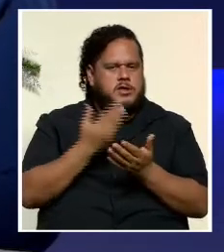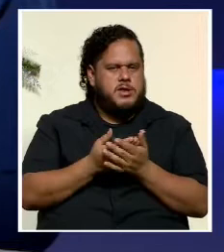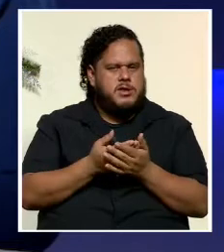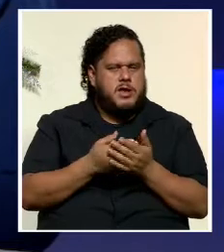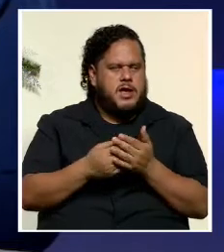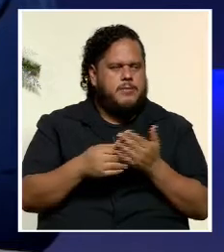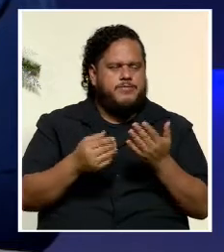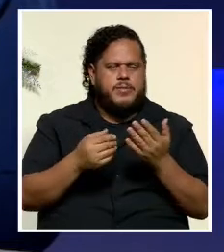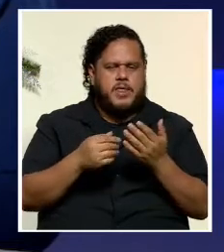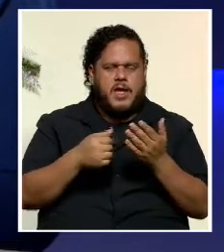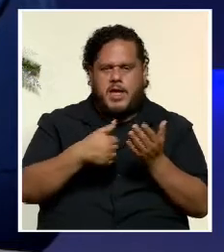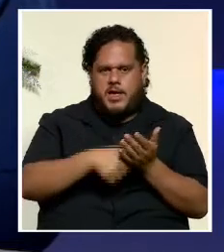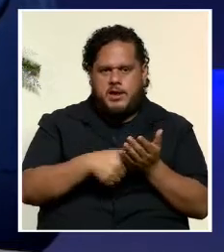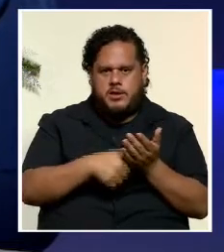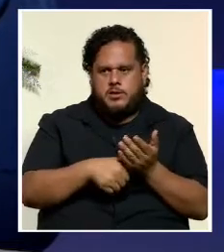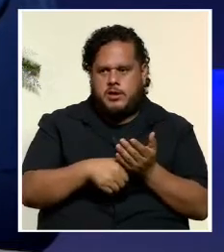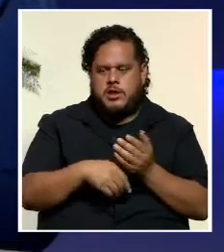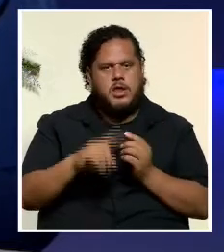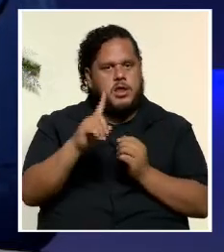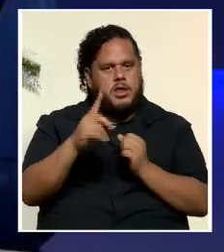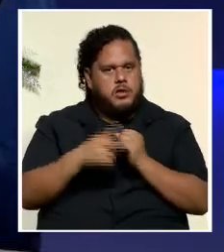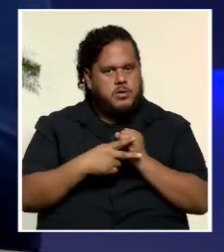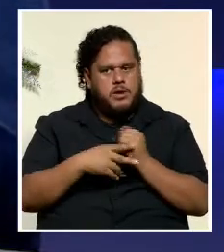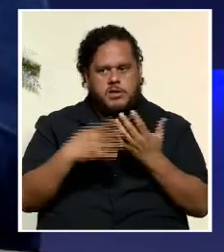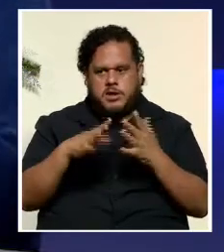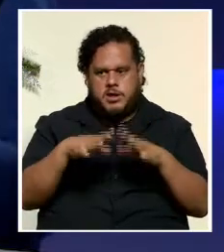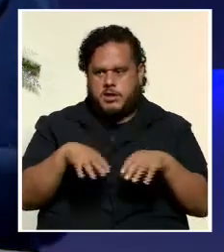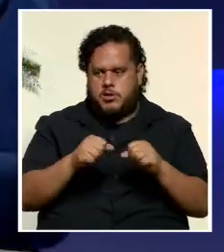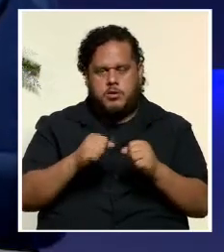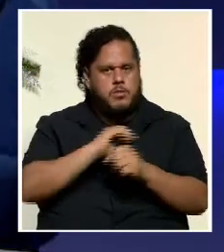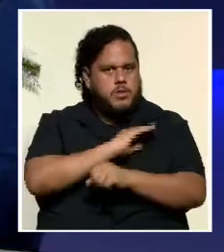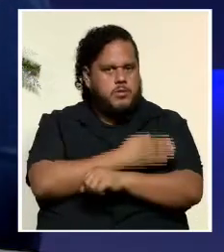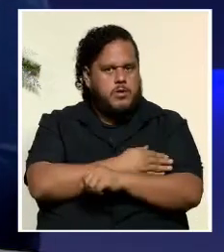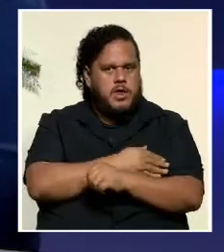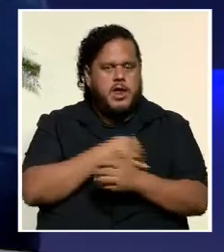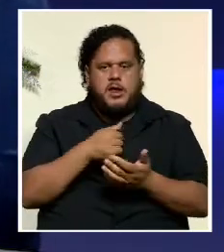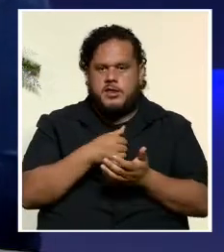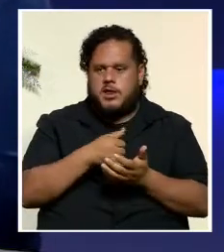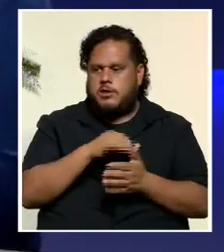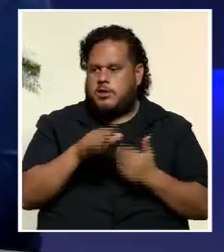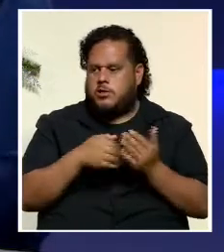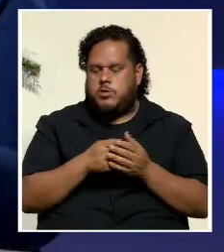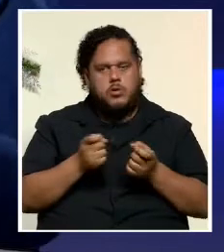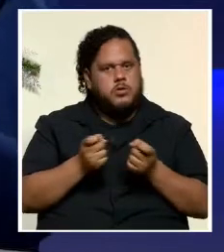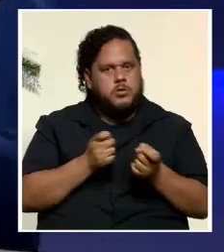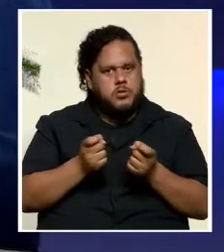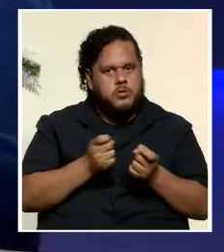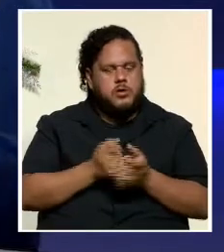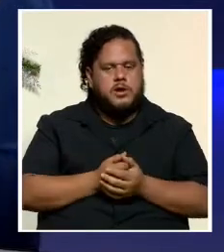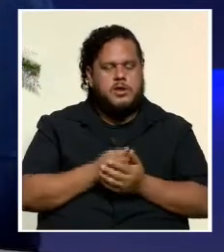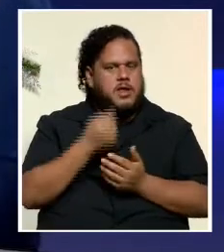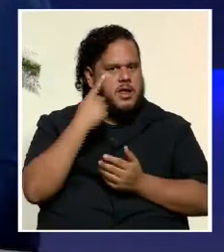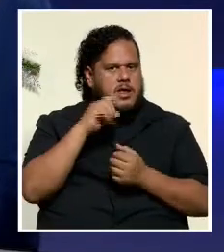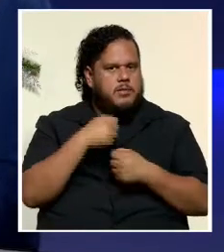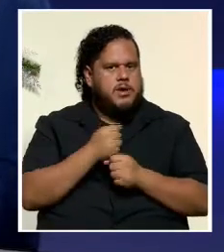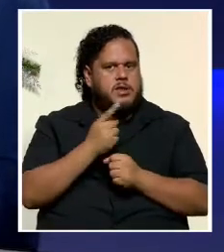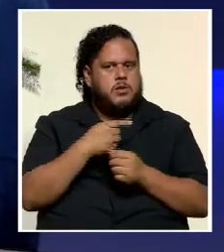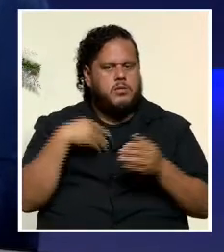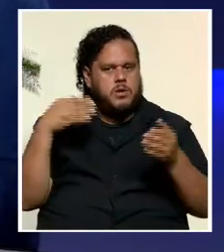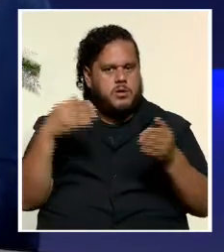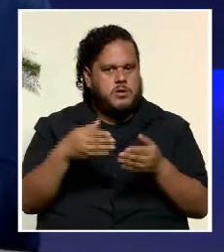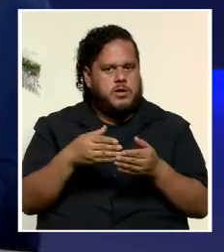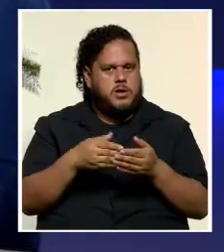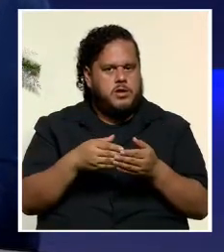elecciones y una vez que se toma el poder se debilitan todos los controles y contrapesos para hacer una concentración